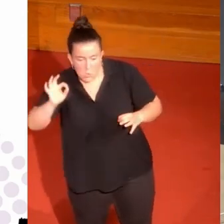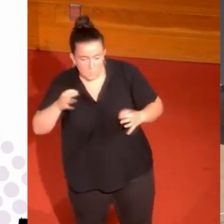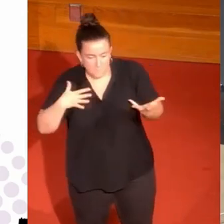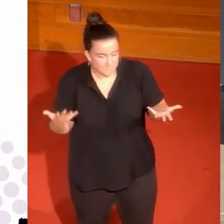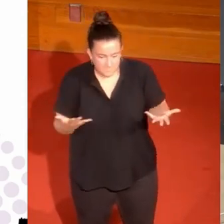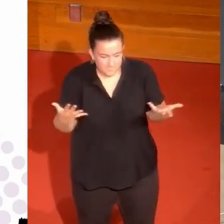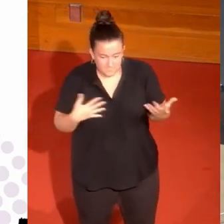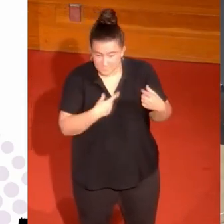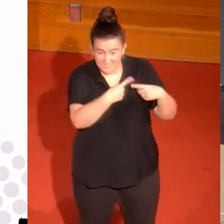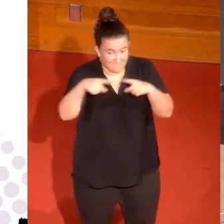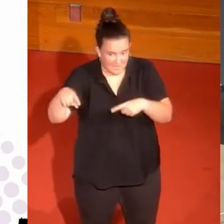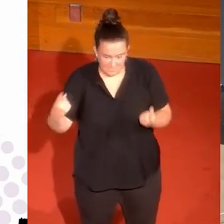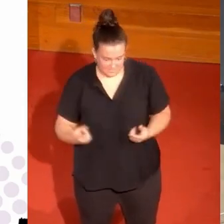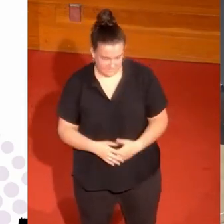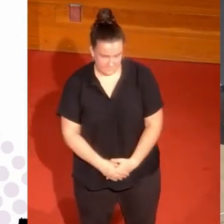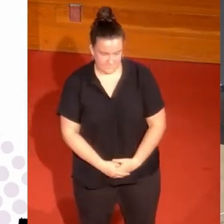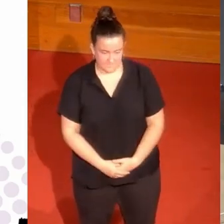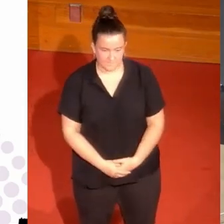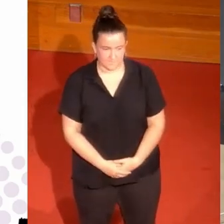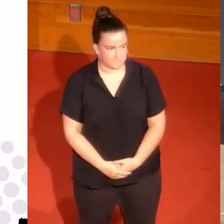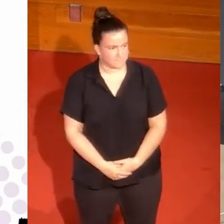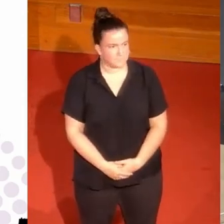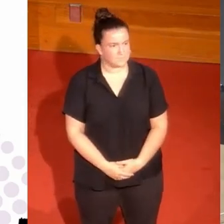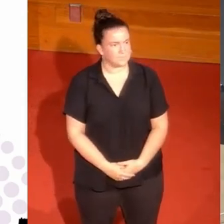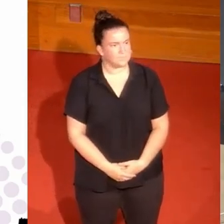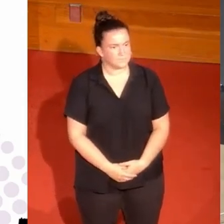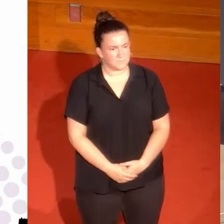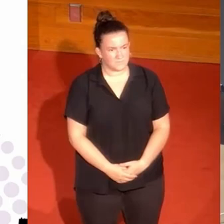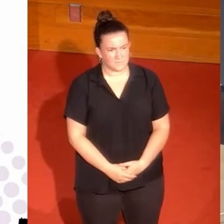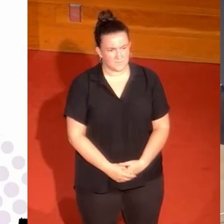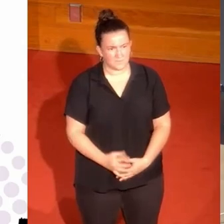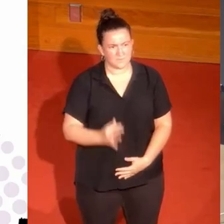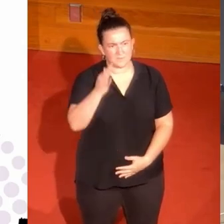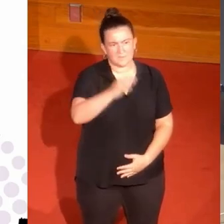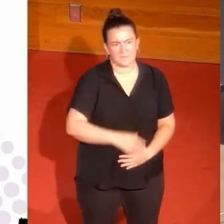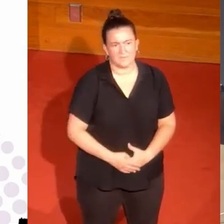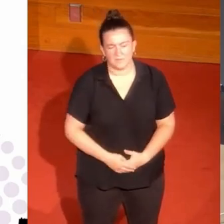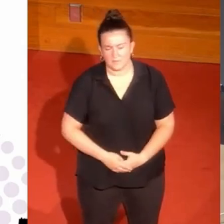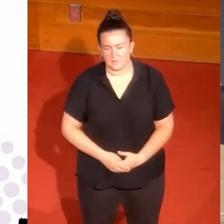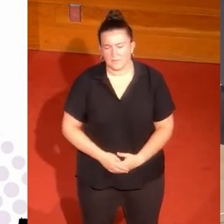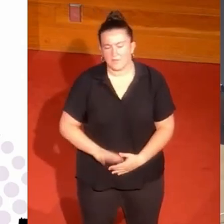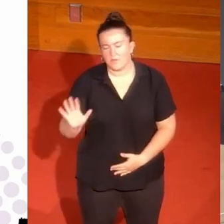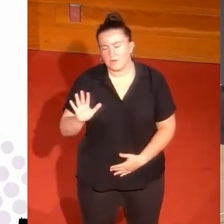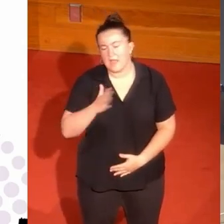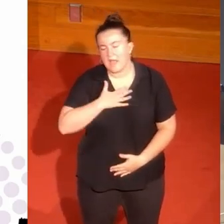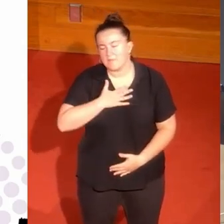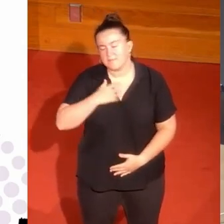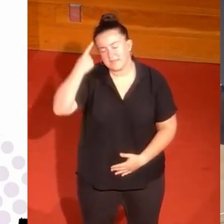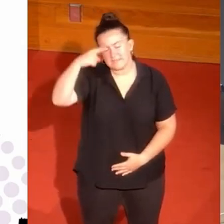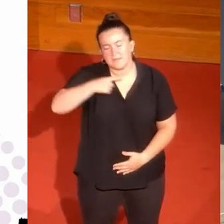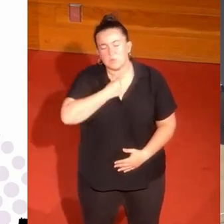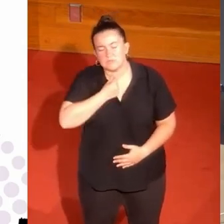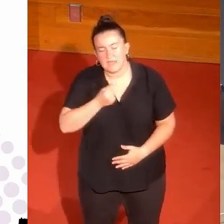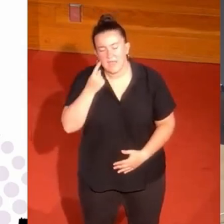estos países eh Hola muy buenas Me gustaría saber cuál es la situación